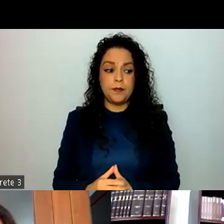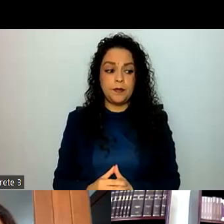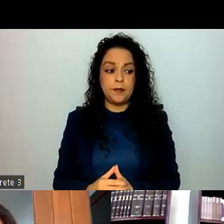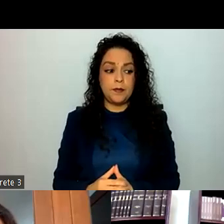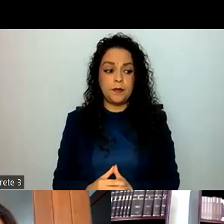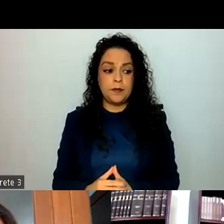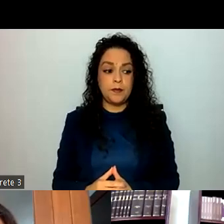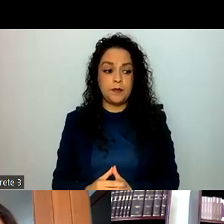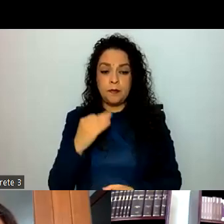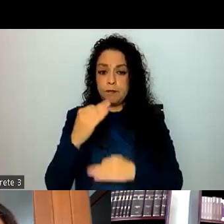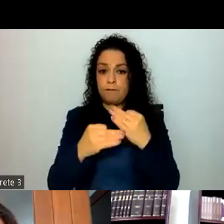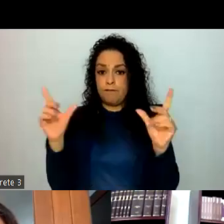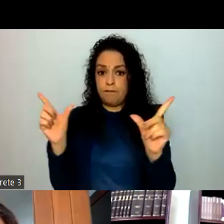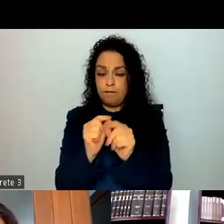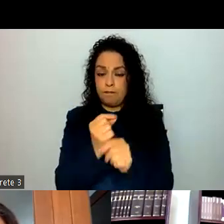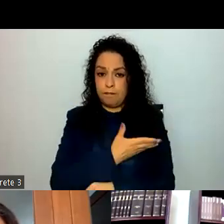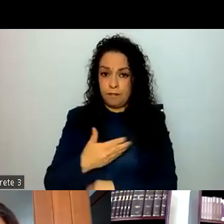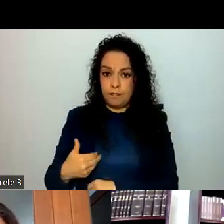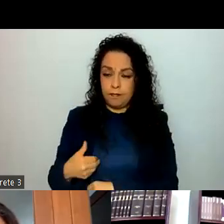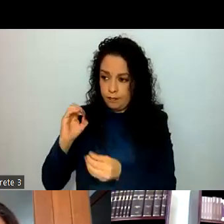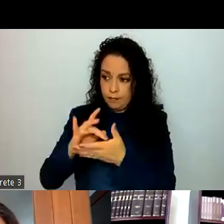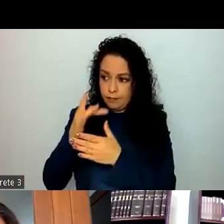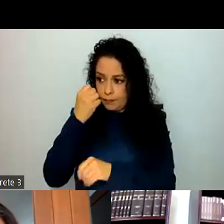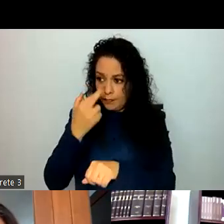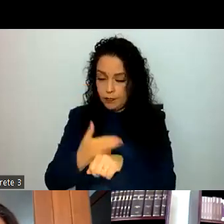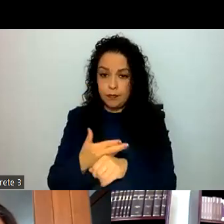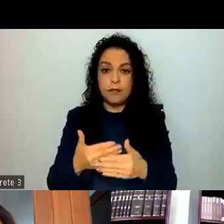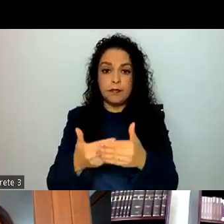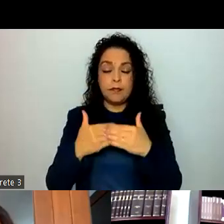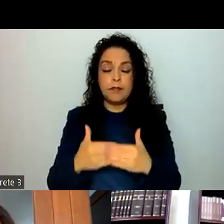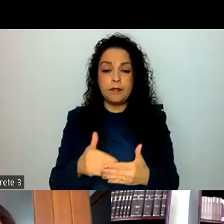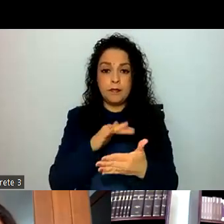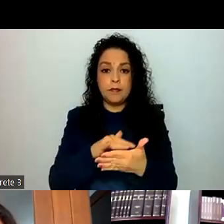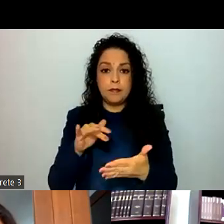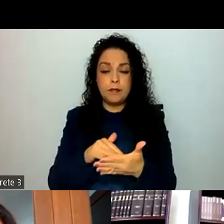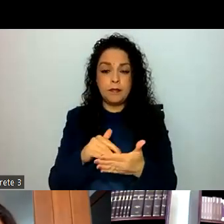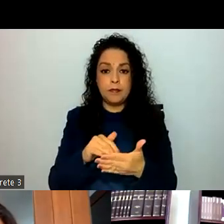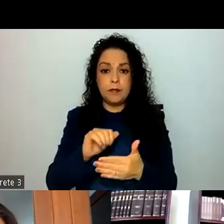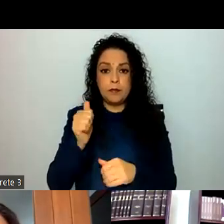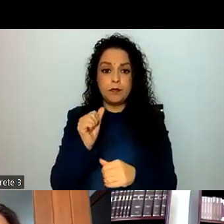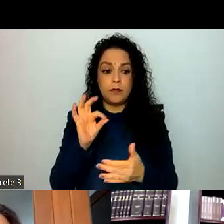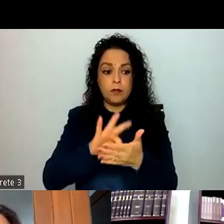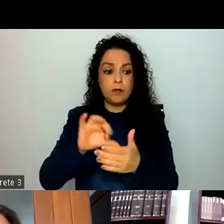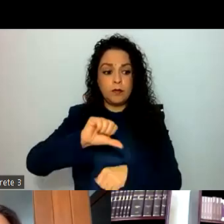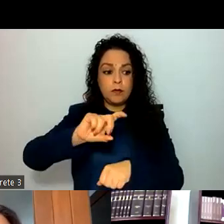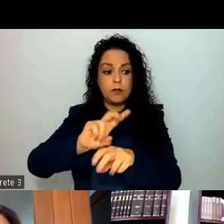Es cuanto, presidente. Gracias, secretario. Le solicito de lectura y exponga el siguiente punto del orden del día.